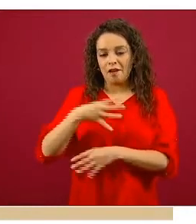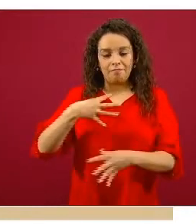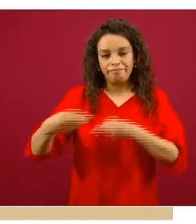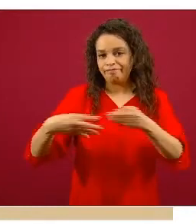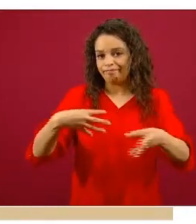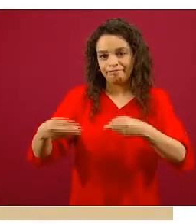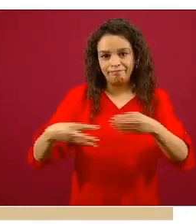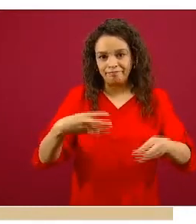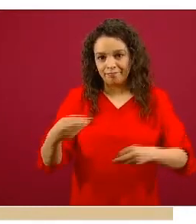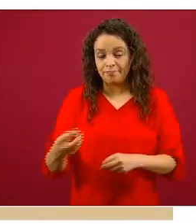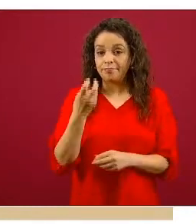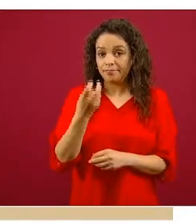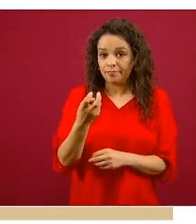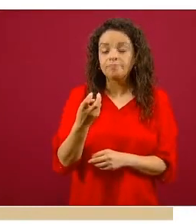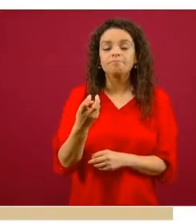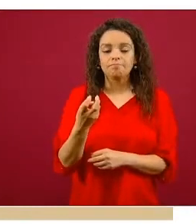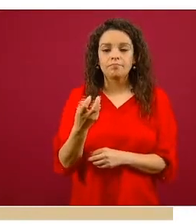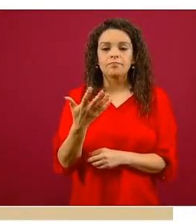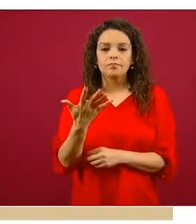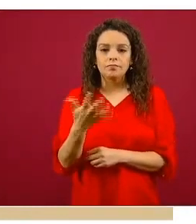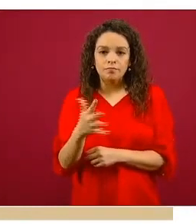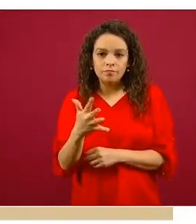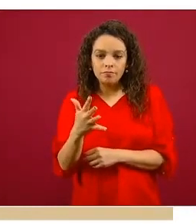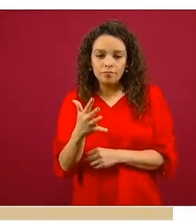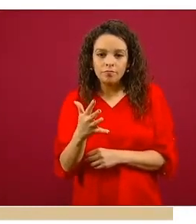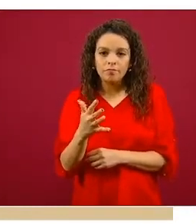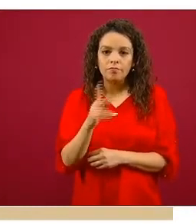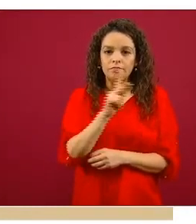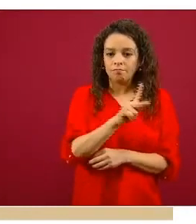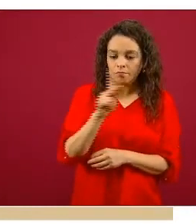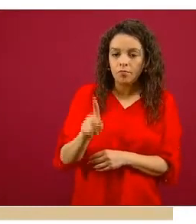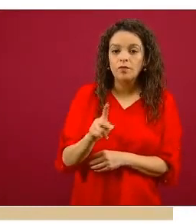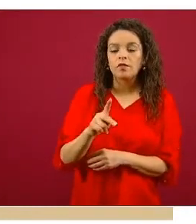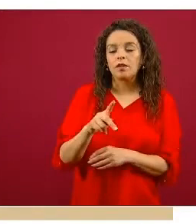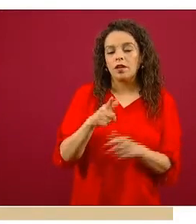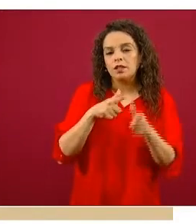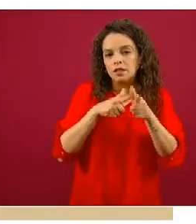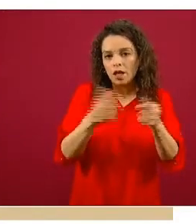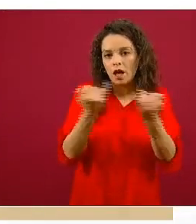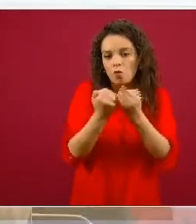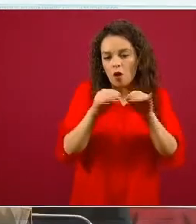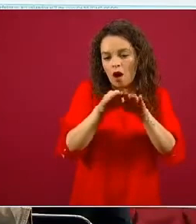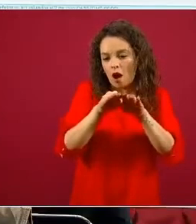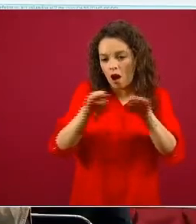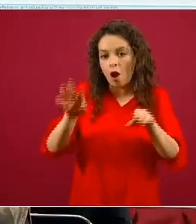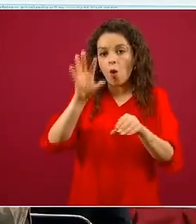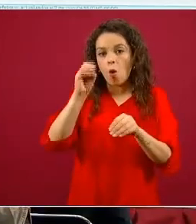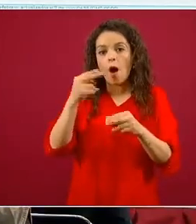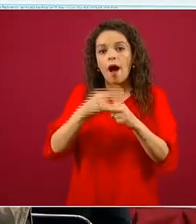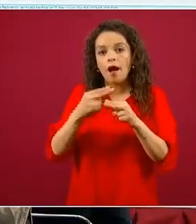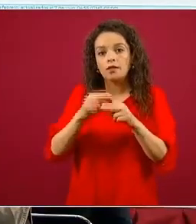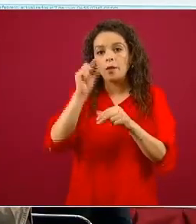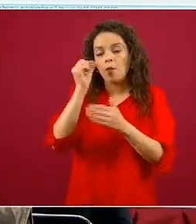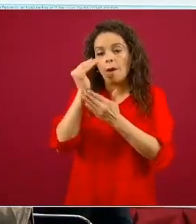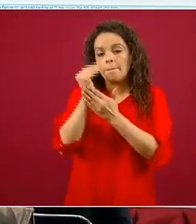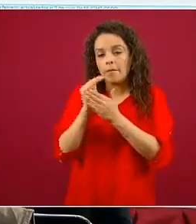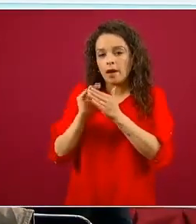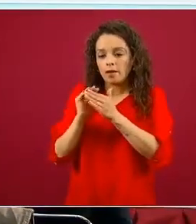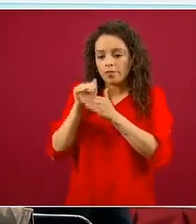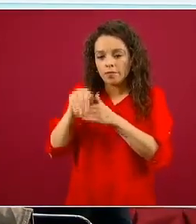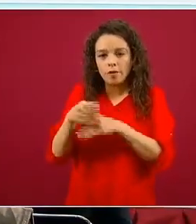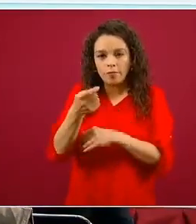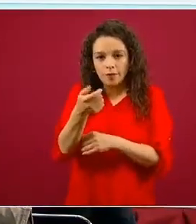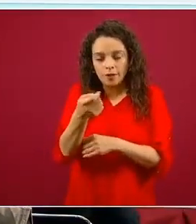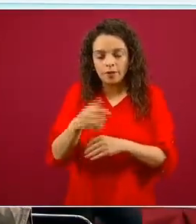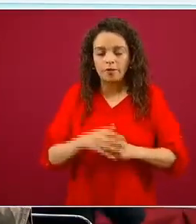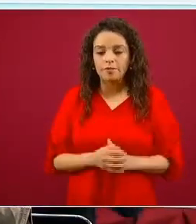ido de alguna manera siendo similar o inclusive disminuyendo. Ahorita vamos a ver las gráficas de esto. Veamos la siguiente gráfica, precisamente para empezar